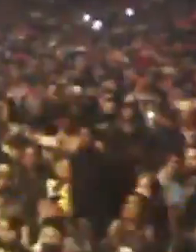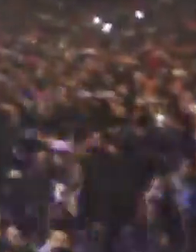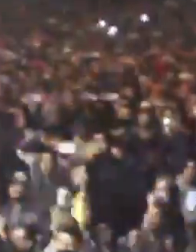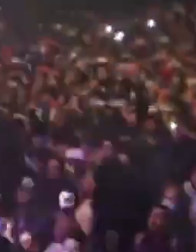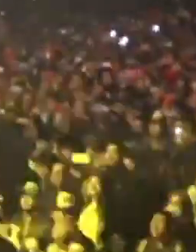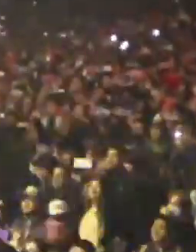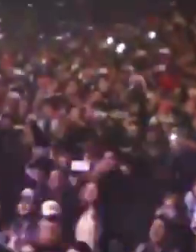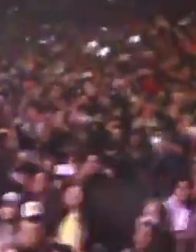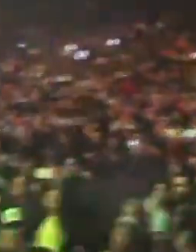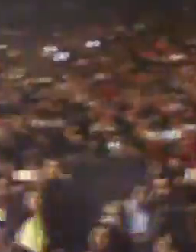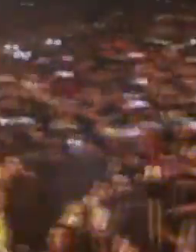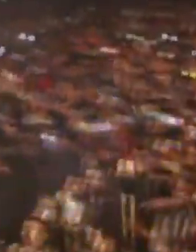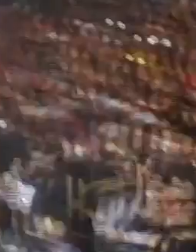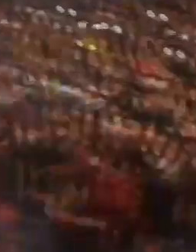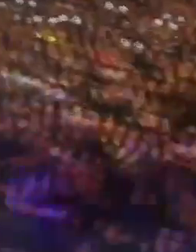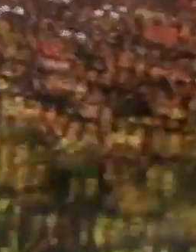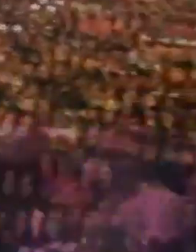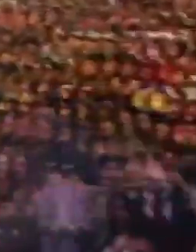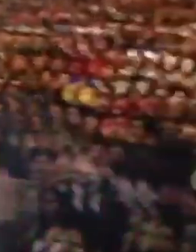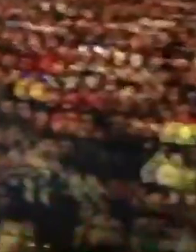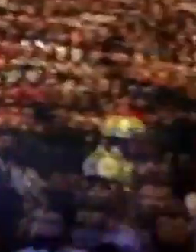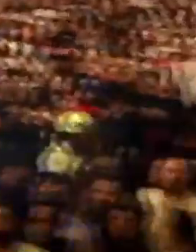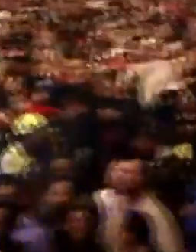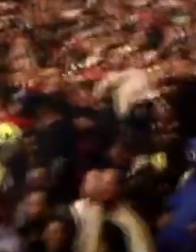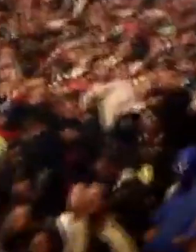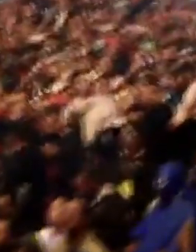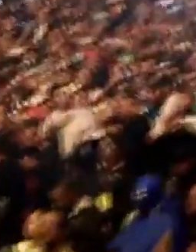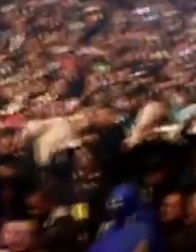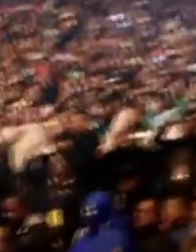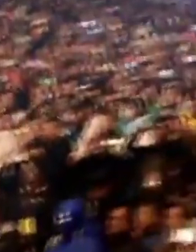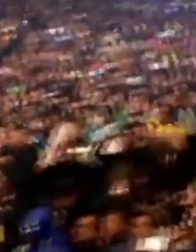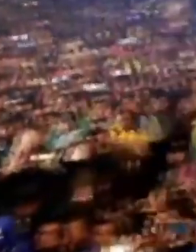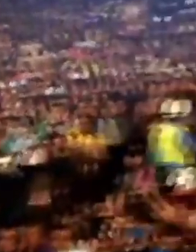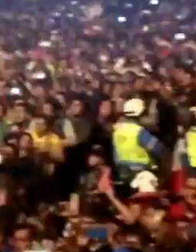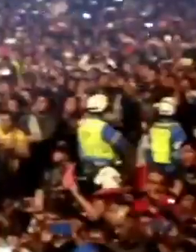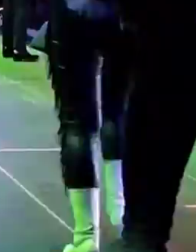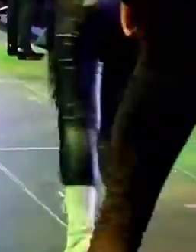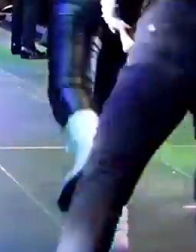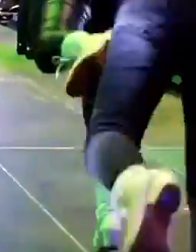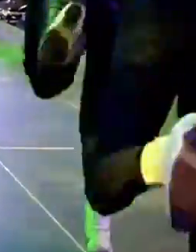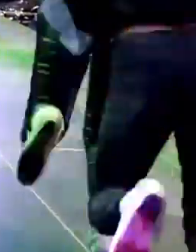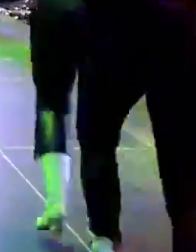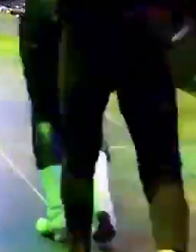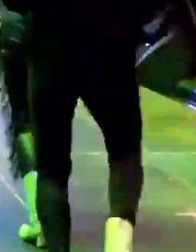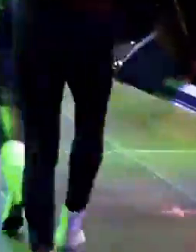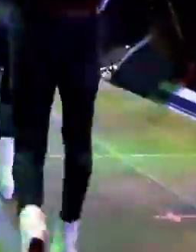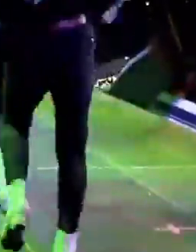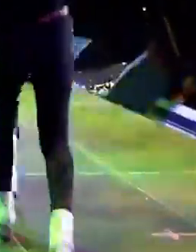en mi tierra y no vengo a darles guerra. Soy hombre